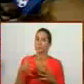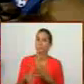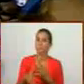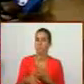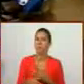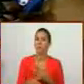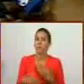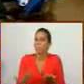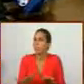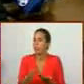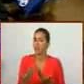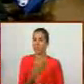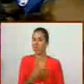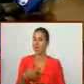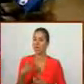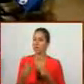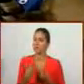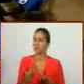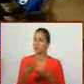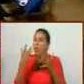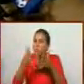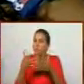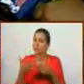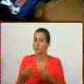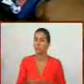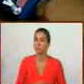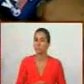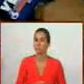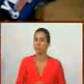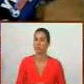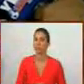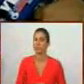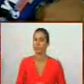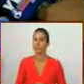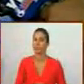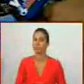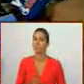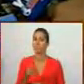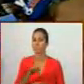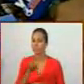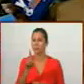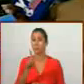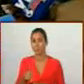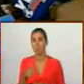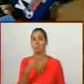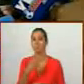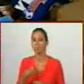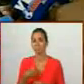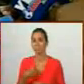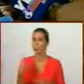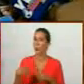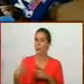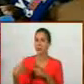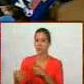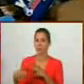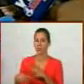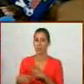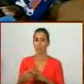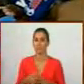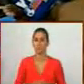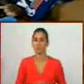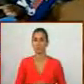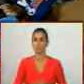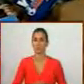de las recomendaciones que ellos tienen para que la demarcación salga correcta. Y bueno, nos han hecho otras demandas ya de carácter